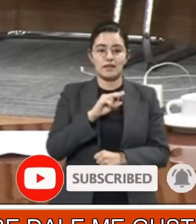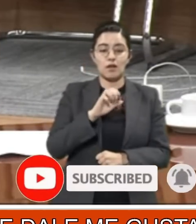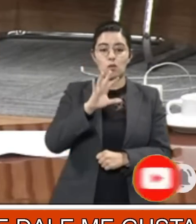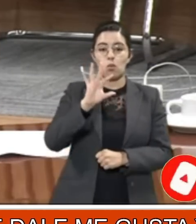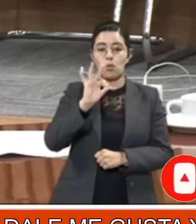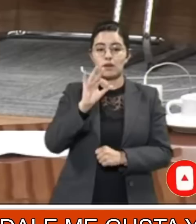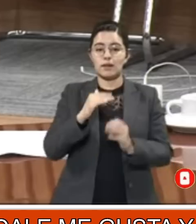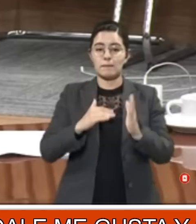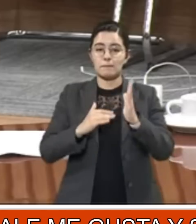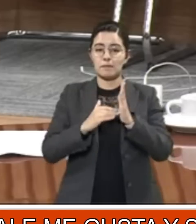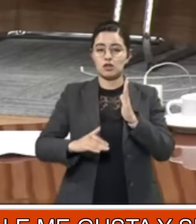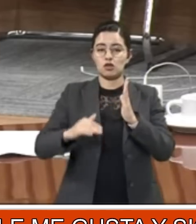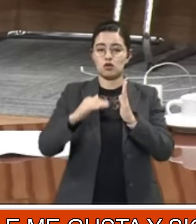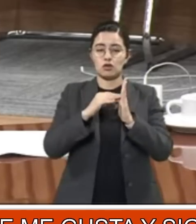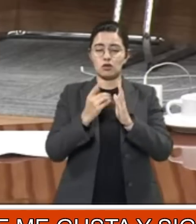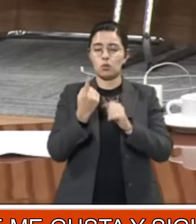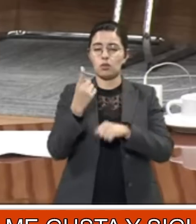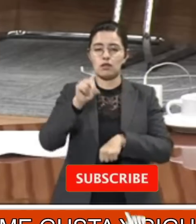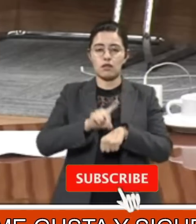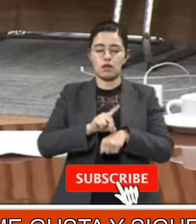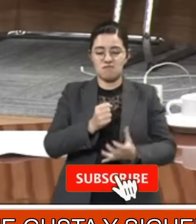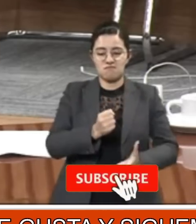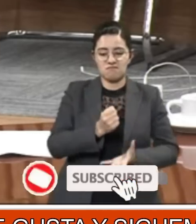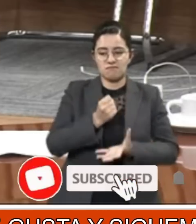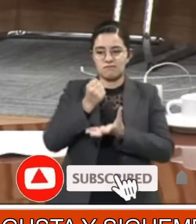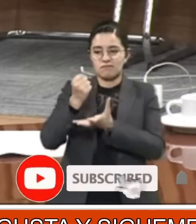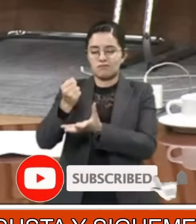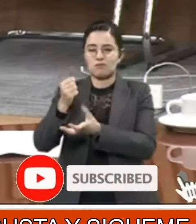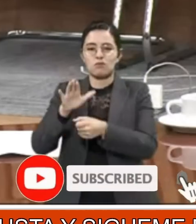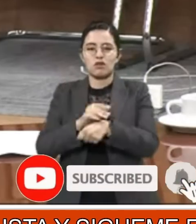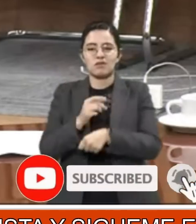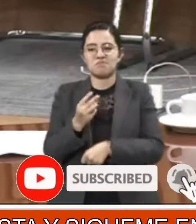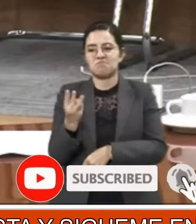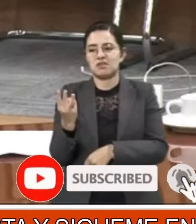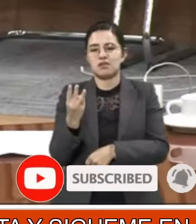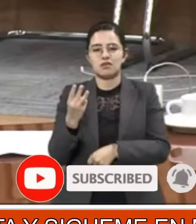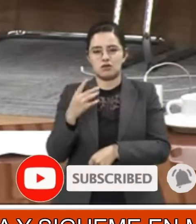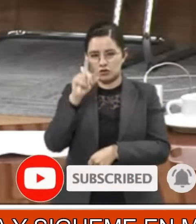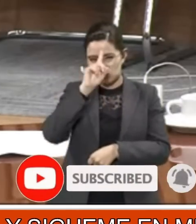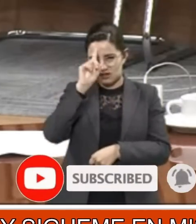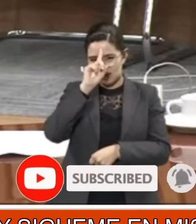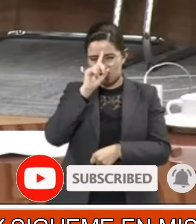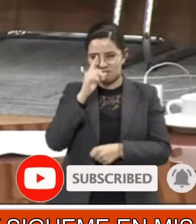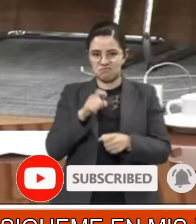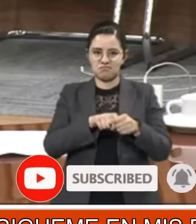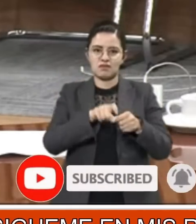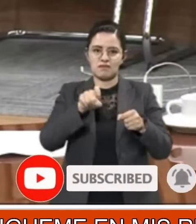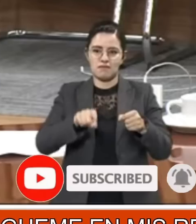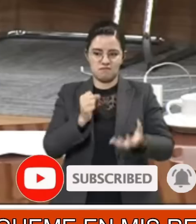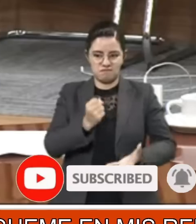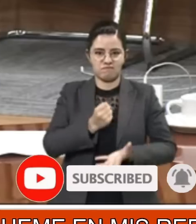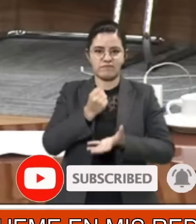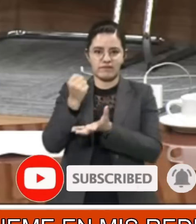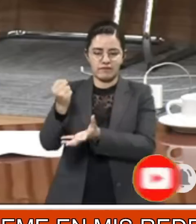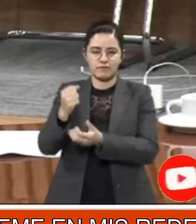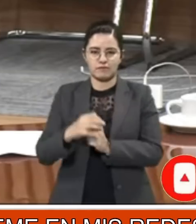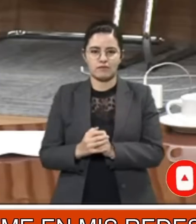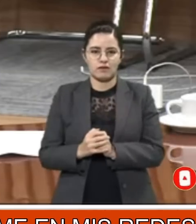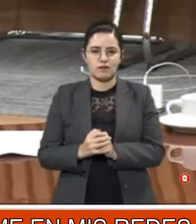10.5 millones de pesos del finiquito que se va a llevar el secretario ejecutivo Edmundo Jacobo, los 9.1 millones de pesos que se va a